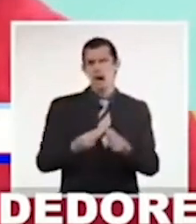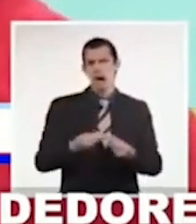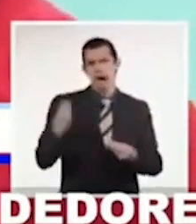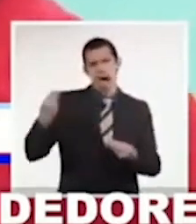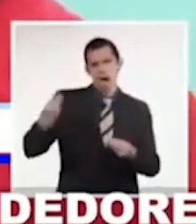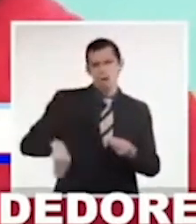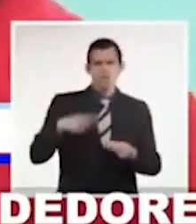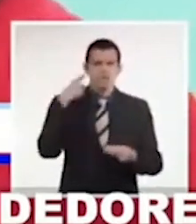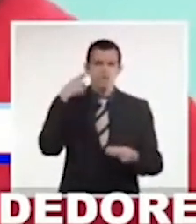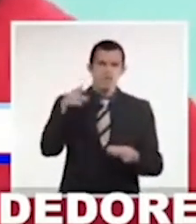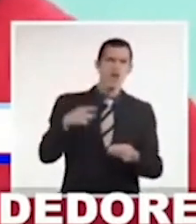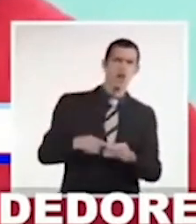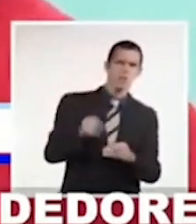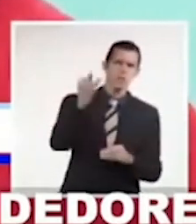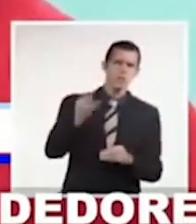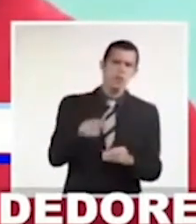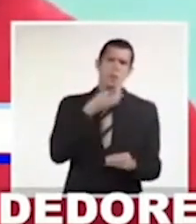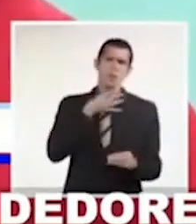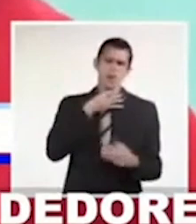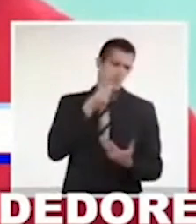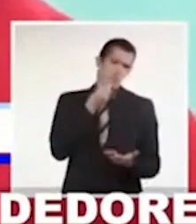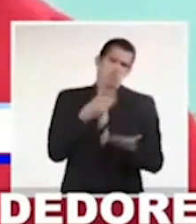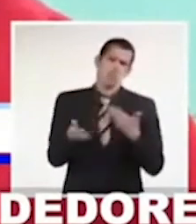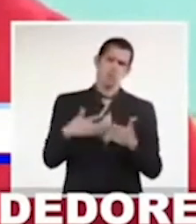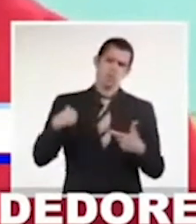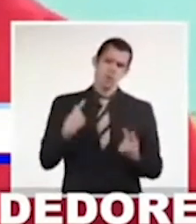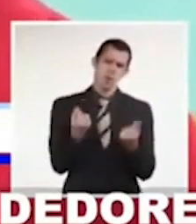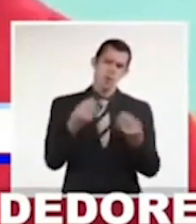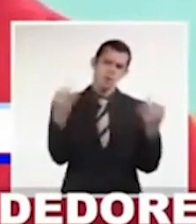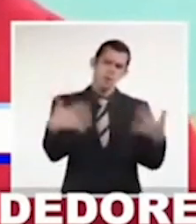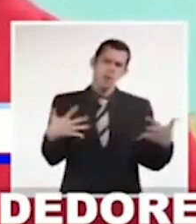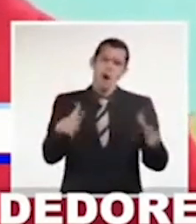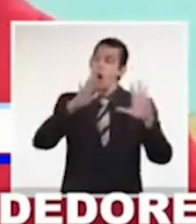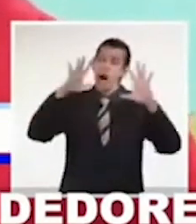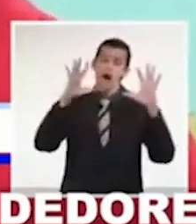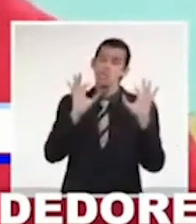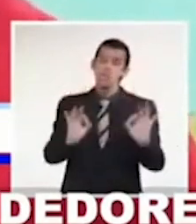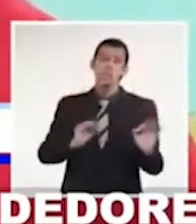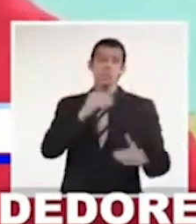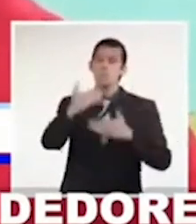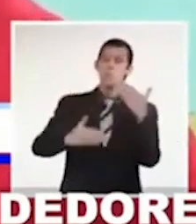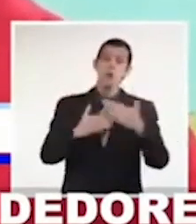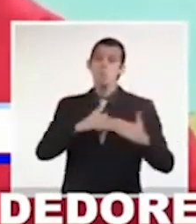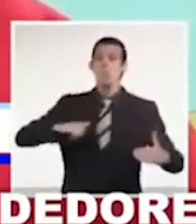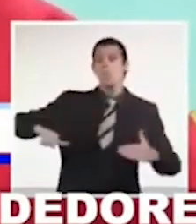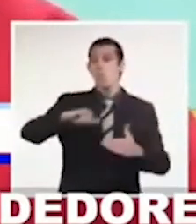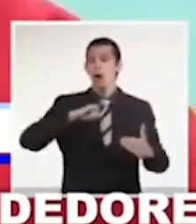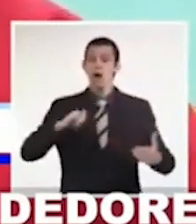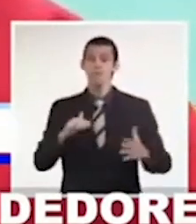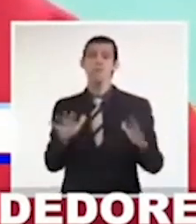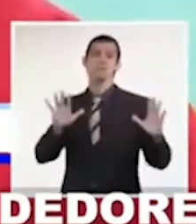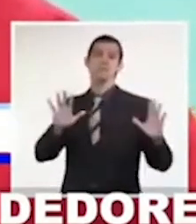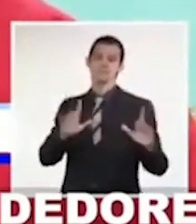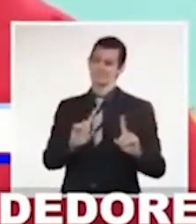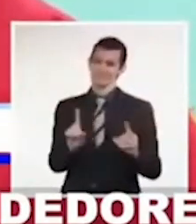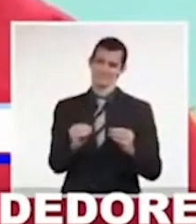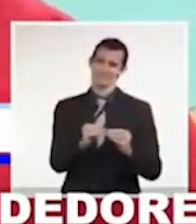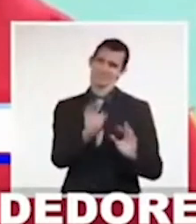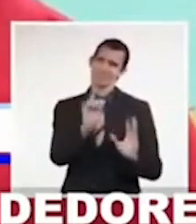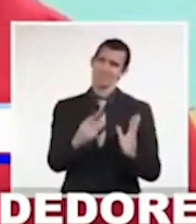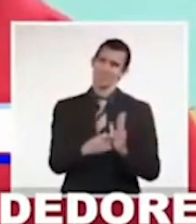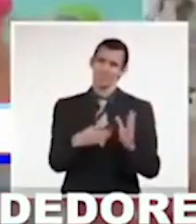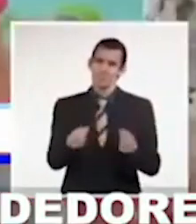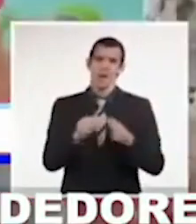tiene la población. Entonces, la inflación nos va a llevar a